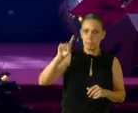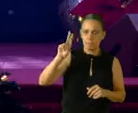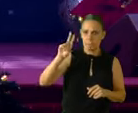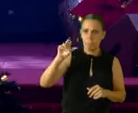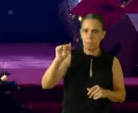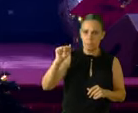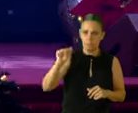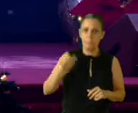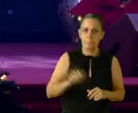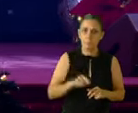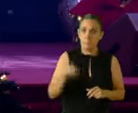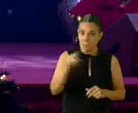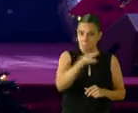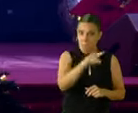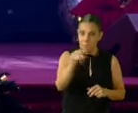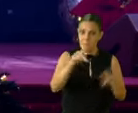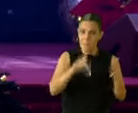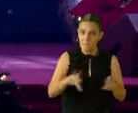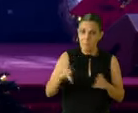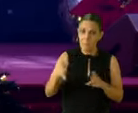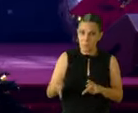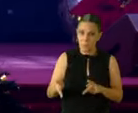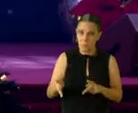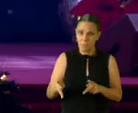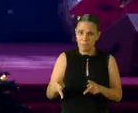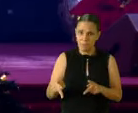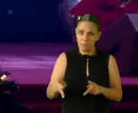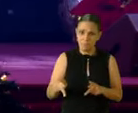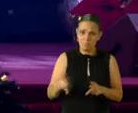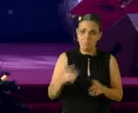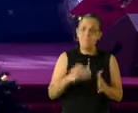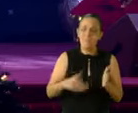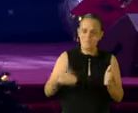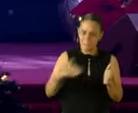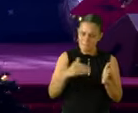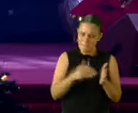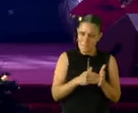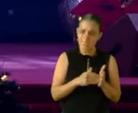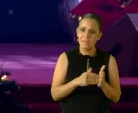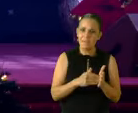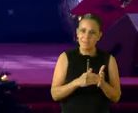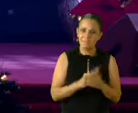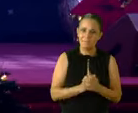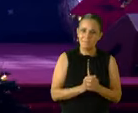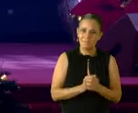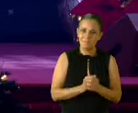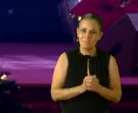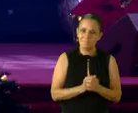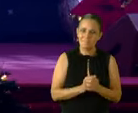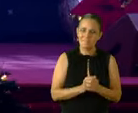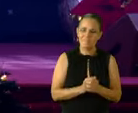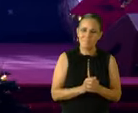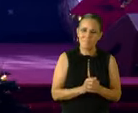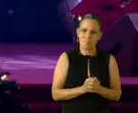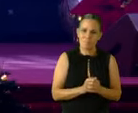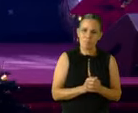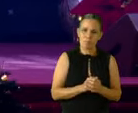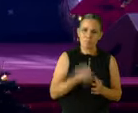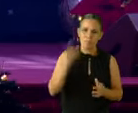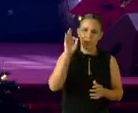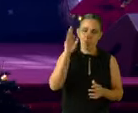también, algunos fueron reclutados desde antes de salir, otros durante el camino, el pastor